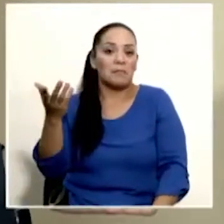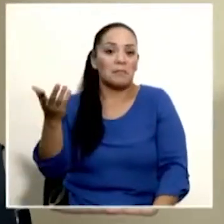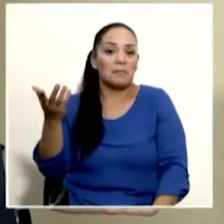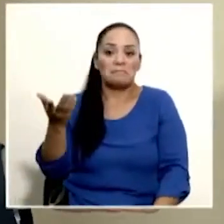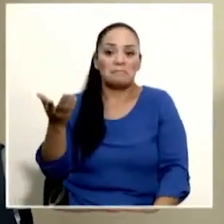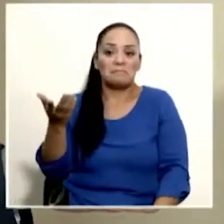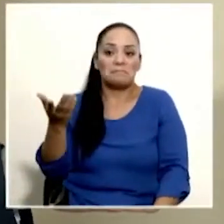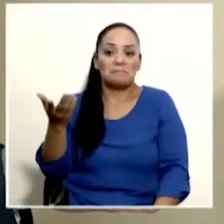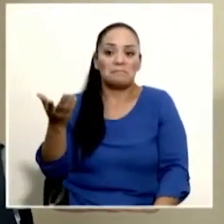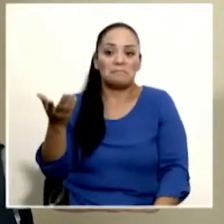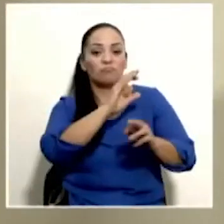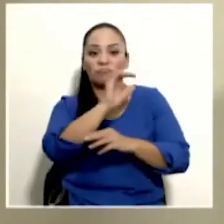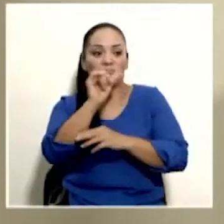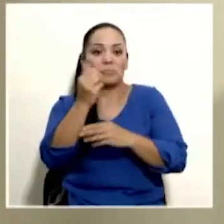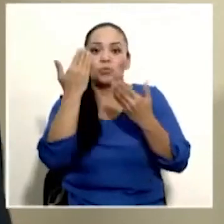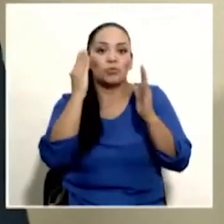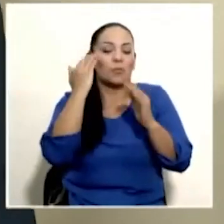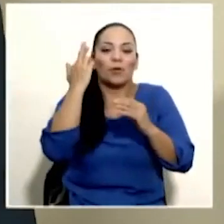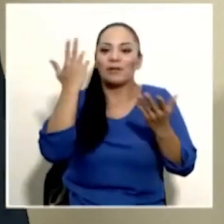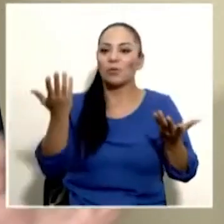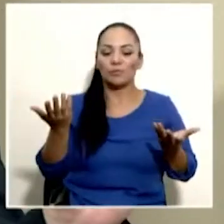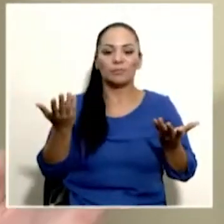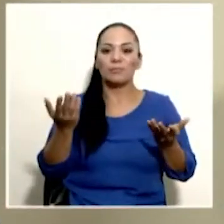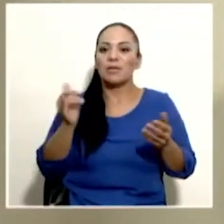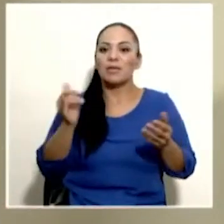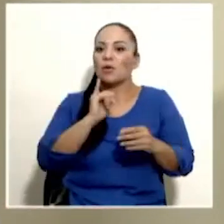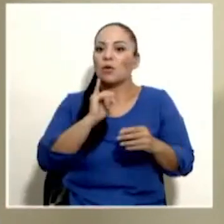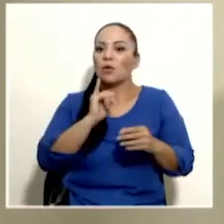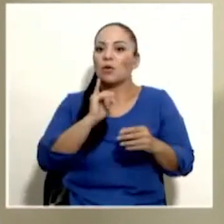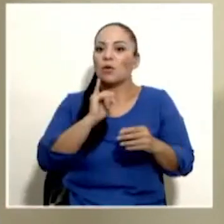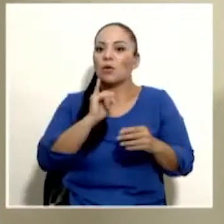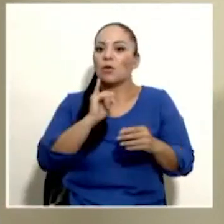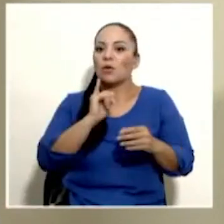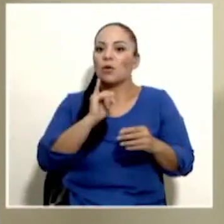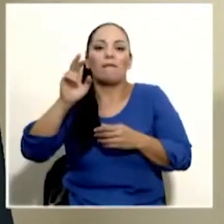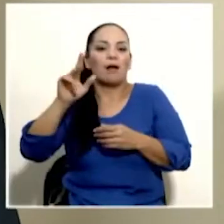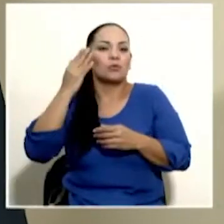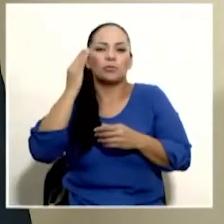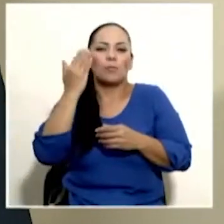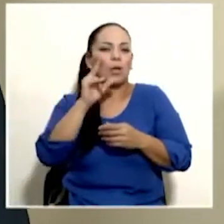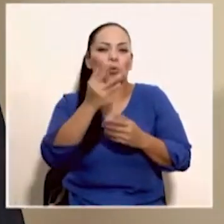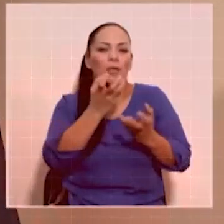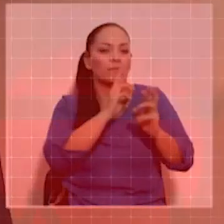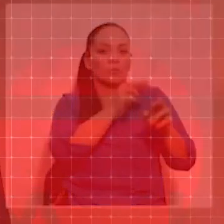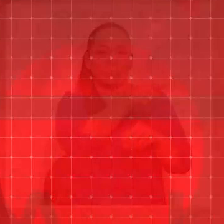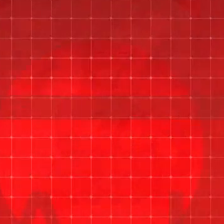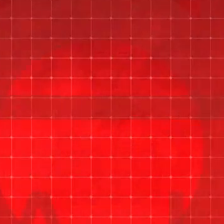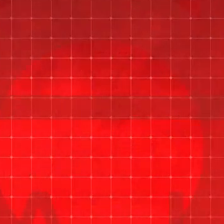cara le ha contestado y yo no sé por qué no no le quieren contestar a usted yo le aconsejo que lleve la pregunta otra vez muchas